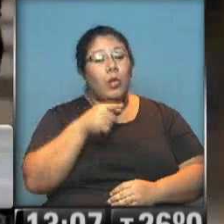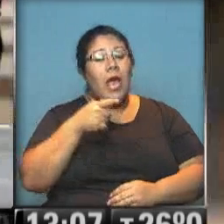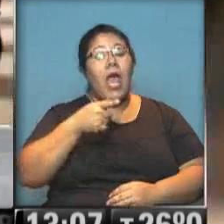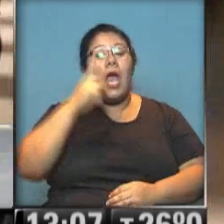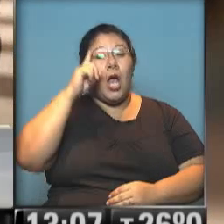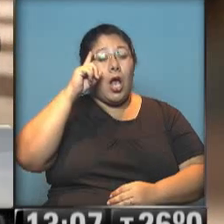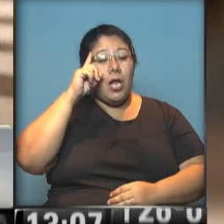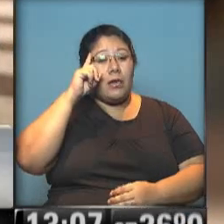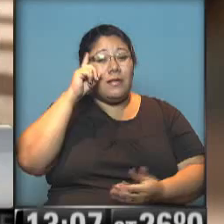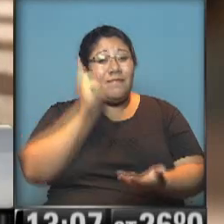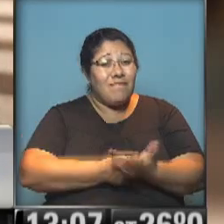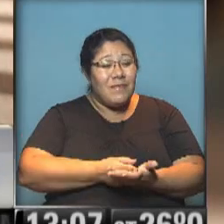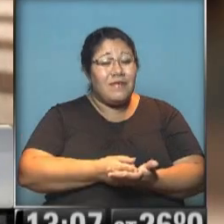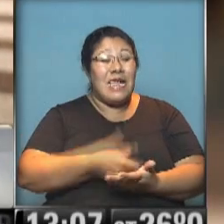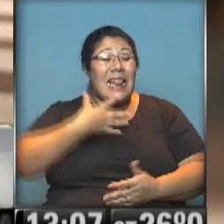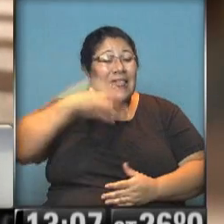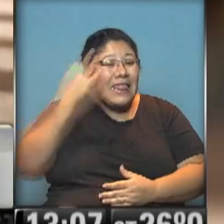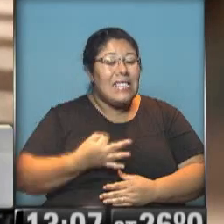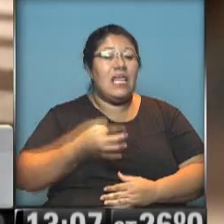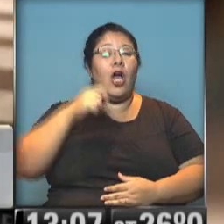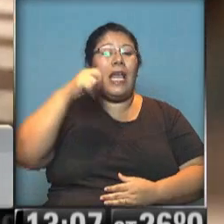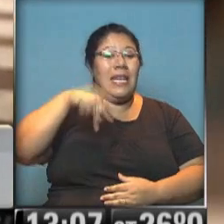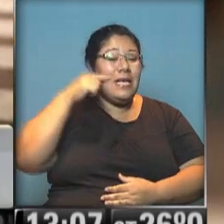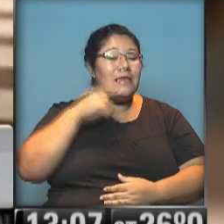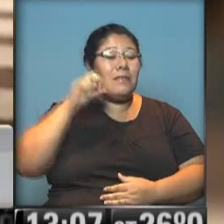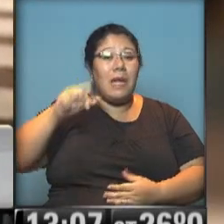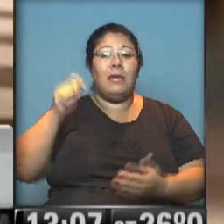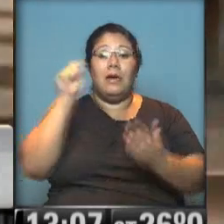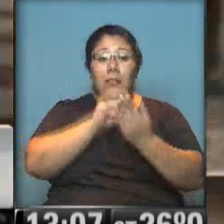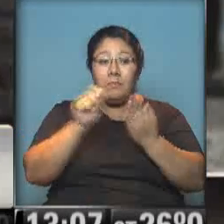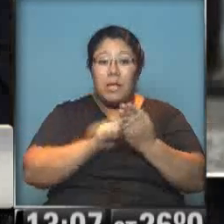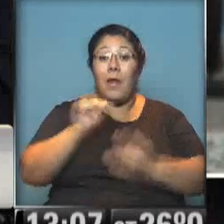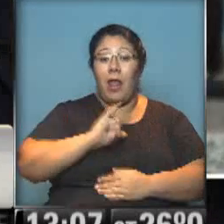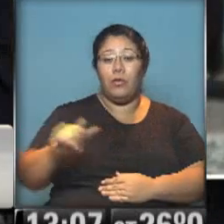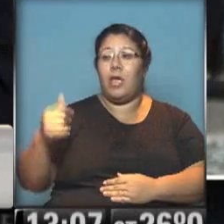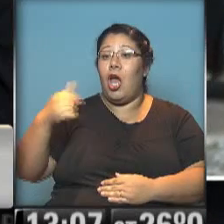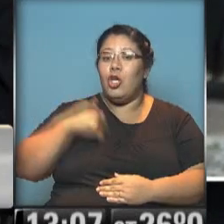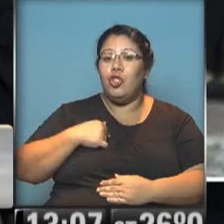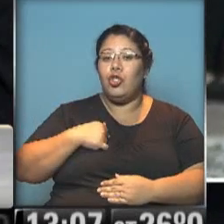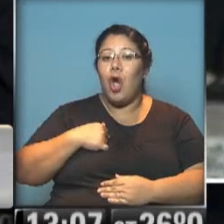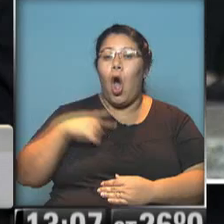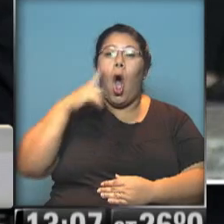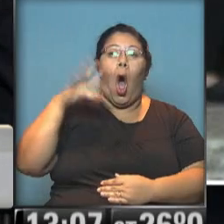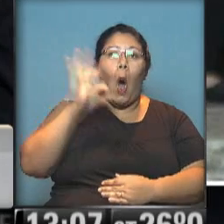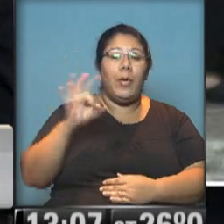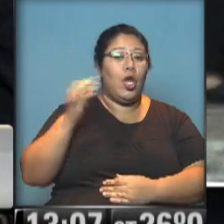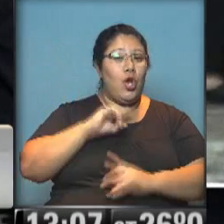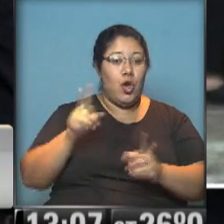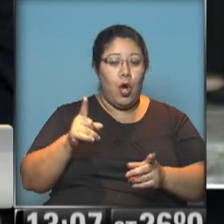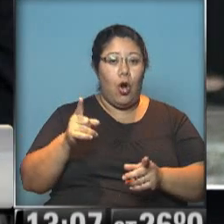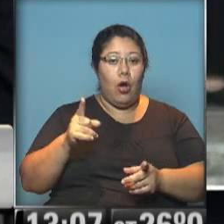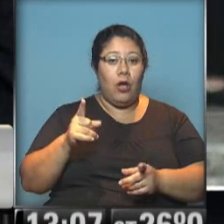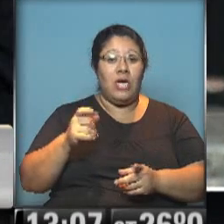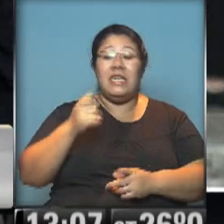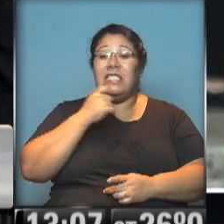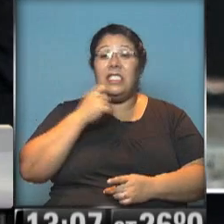convencido haga mención a cuestión íntima íntima convicción ahí está la diferencia jon opina por íntimas condiciones en relación a esto si no me callo la boca